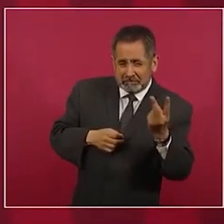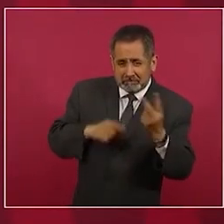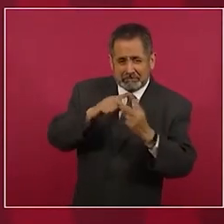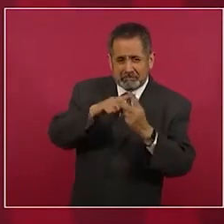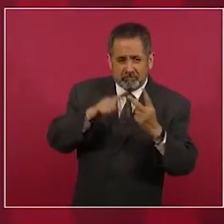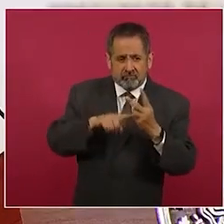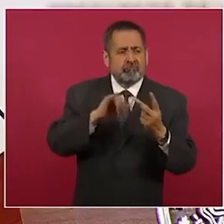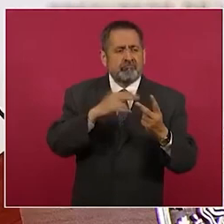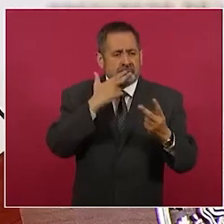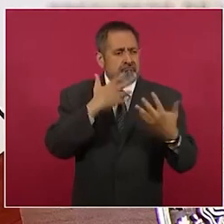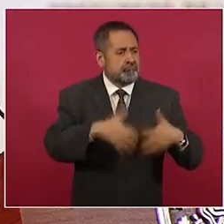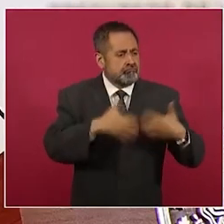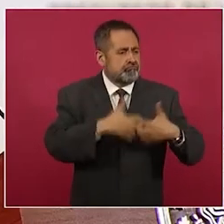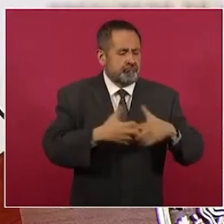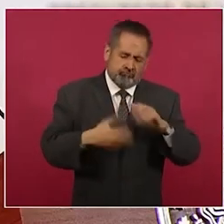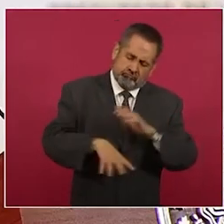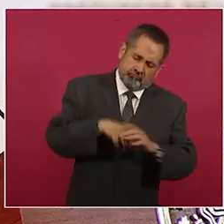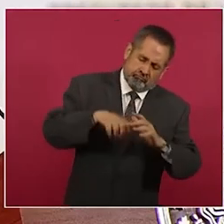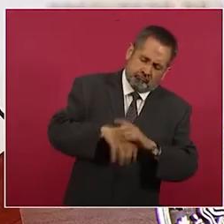están funcionando.